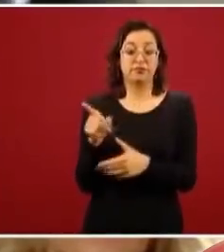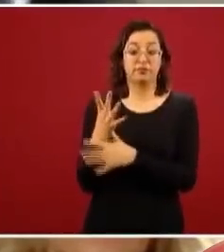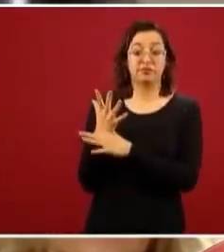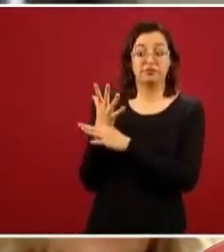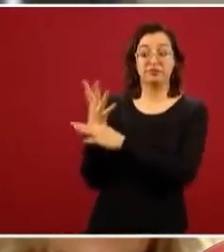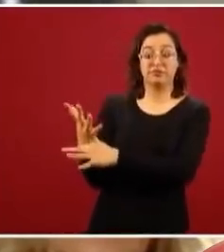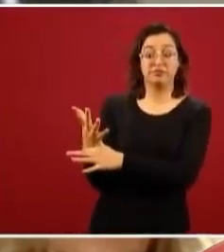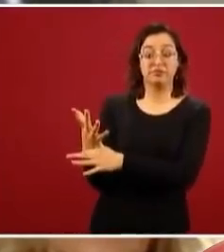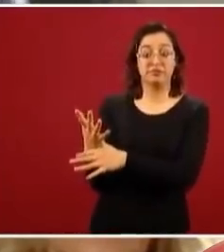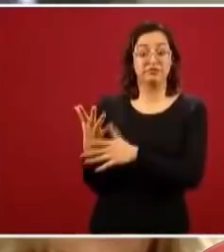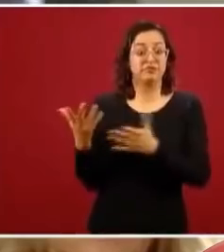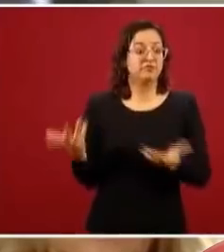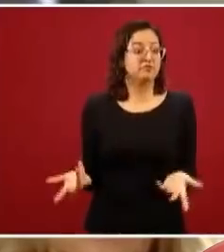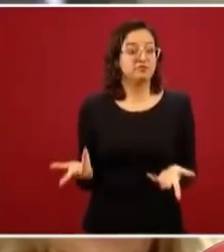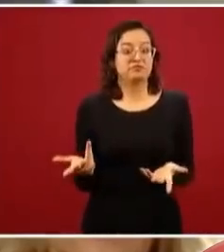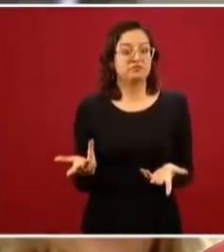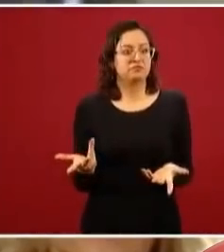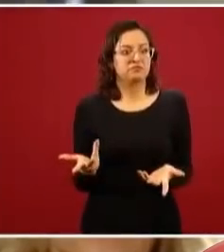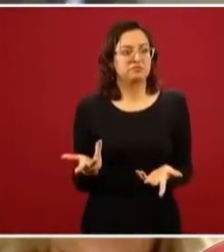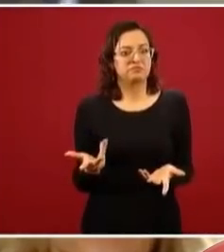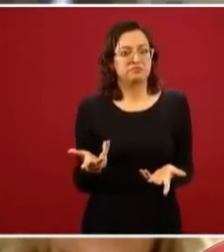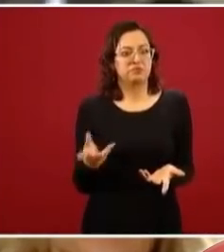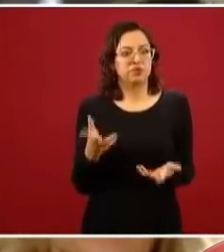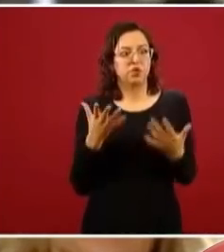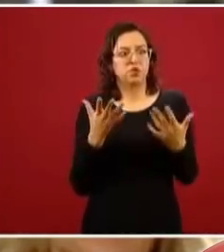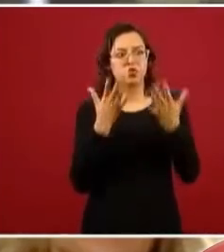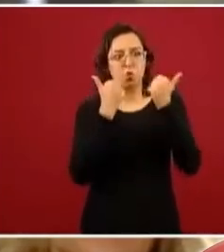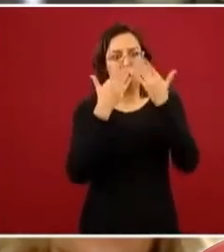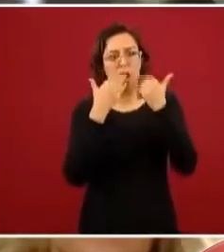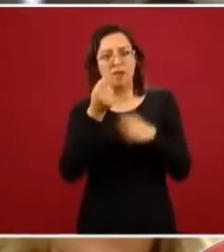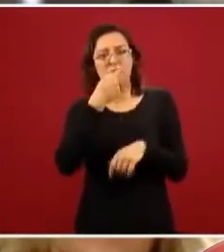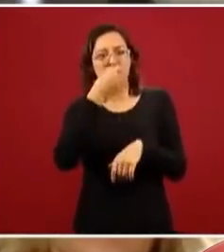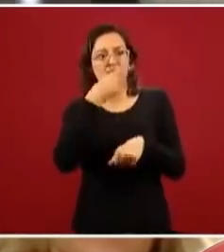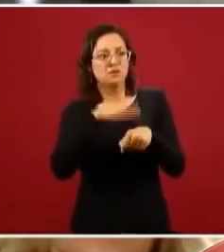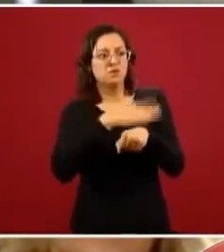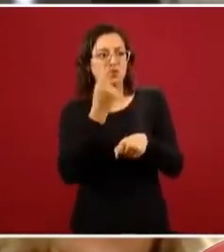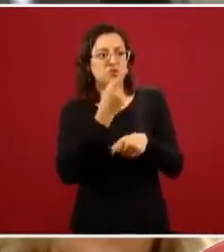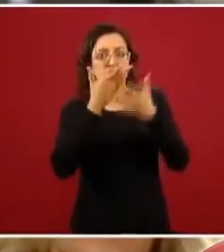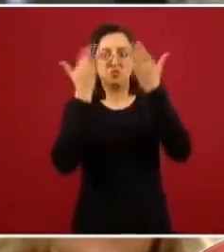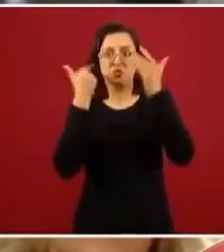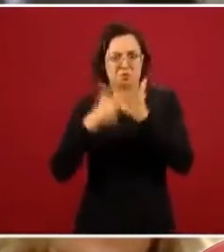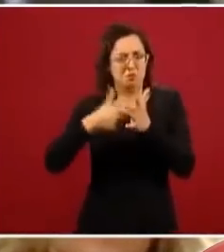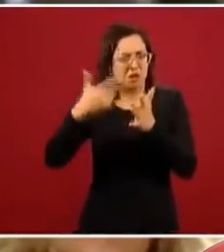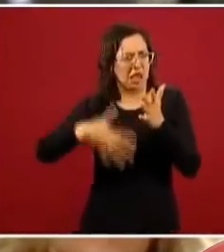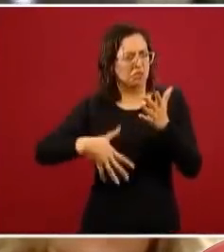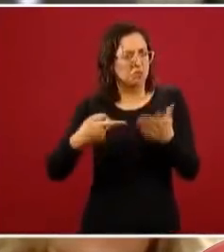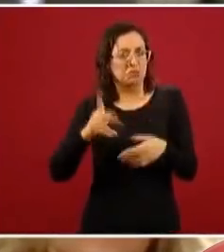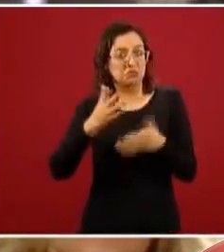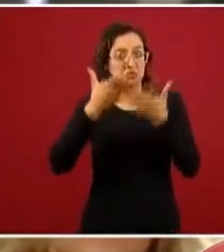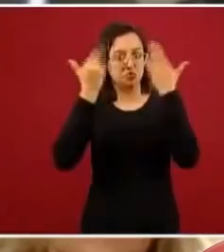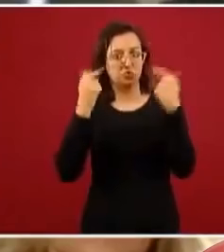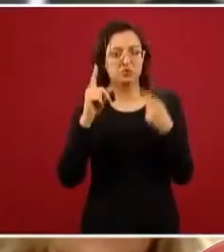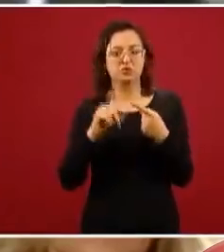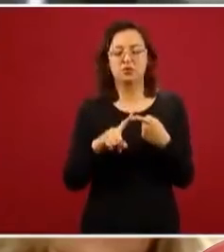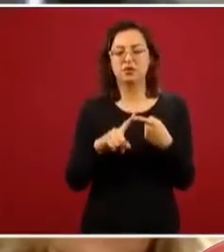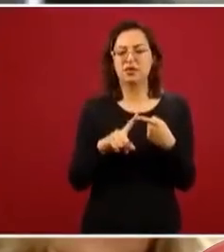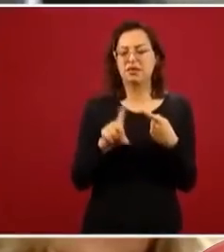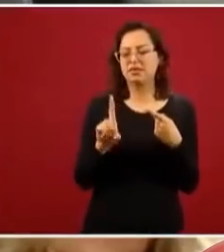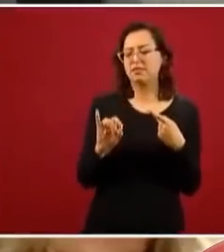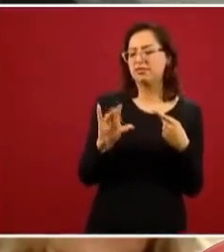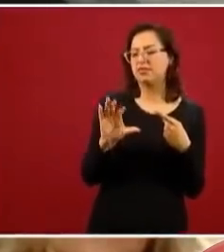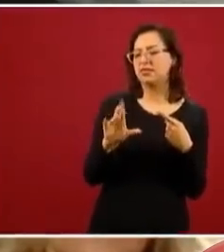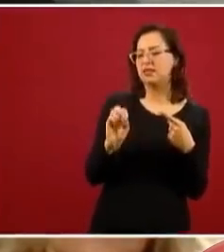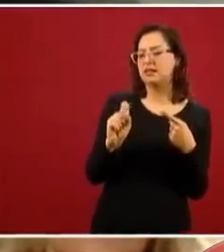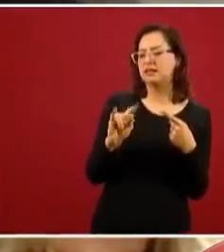le niegan por una cuestión que ni él mismo lo sabe, porque son medicamentos baratos. Dice que se niega la vincristina en